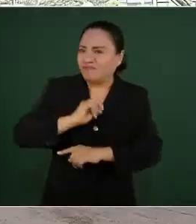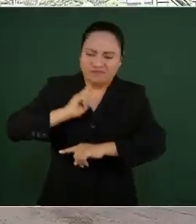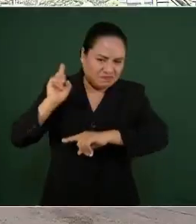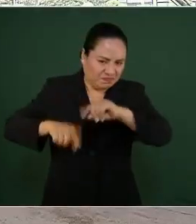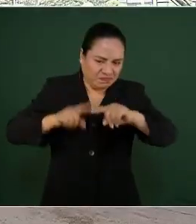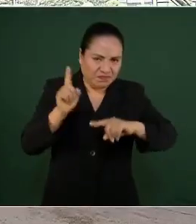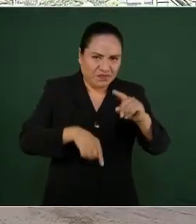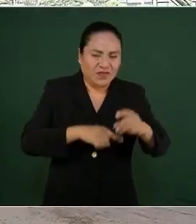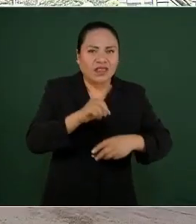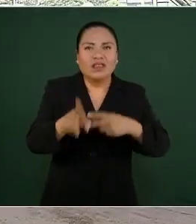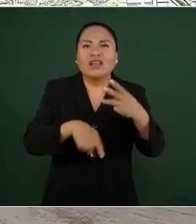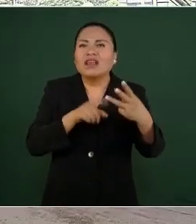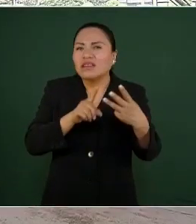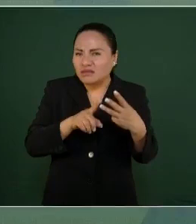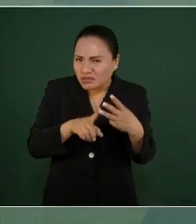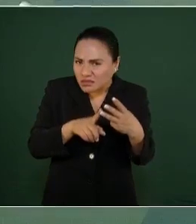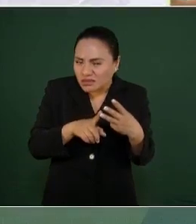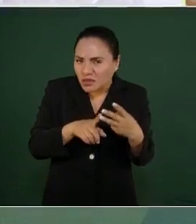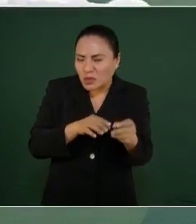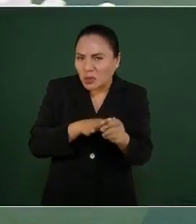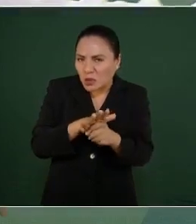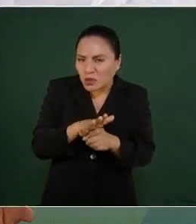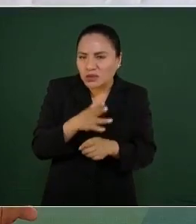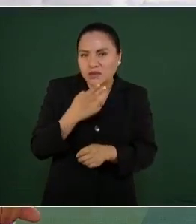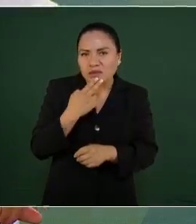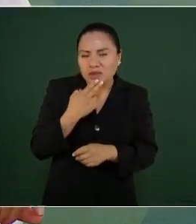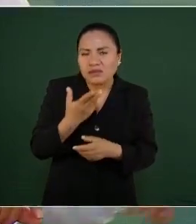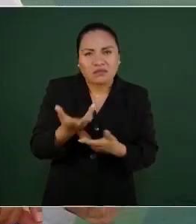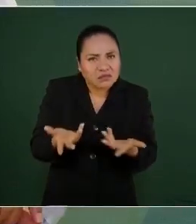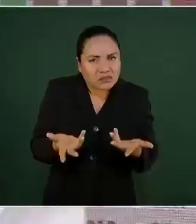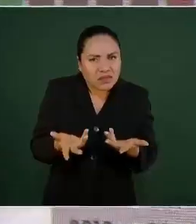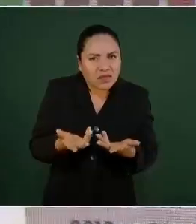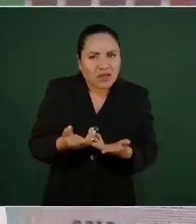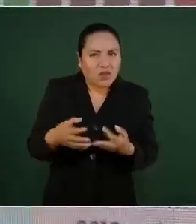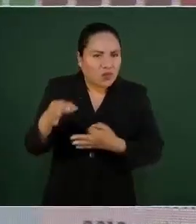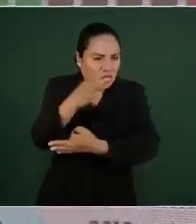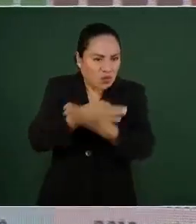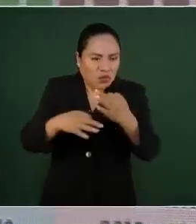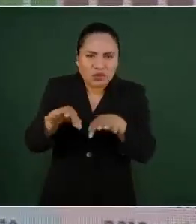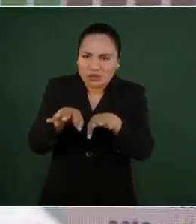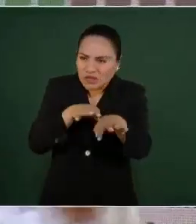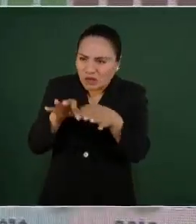Tercero, ¿qué nos funciona? Trabajar juntos.